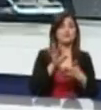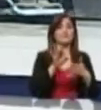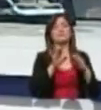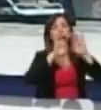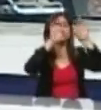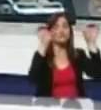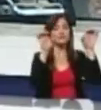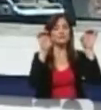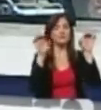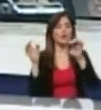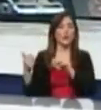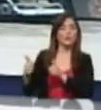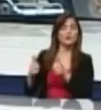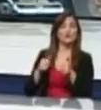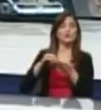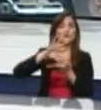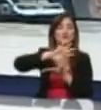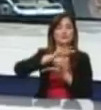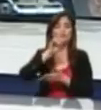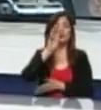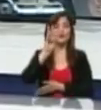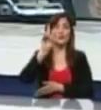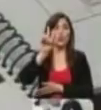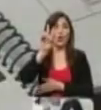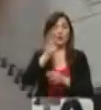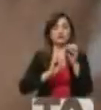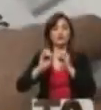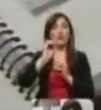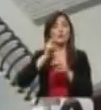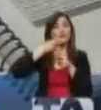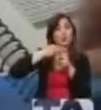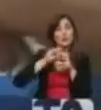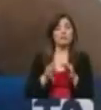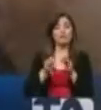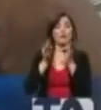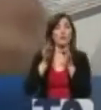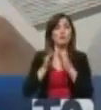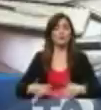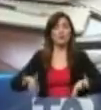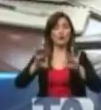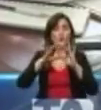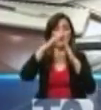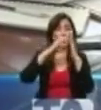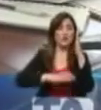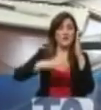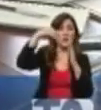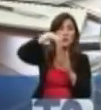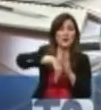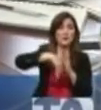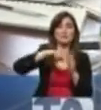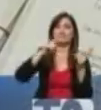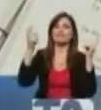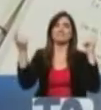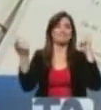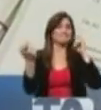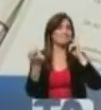con 162 observaciones. El nombre, la forma y más importante aún, el fondo, es lo que hay que cambiar